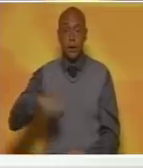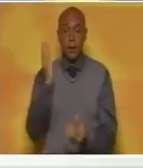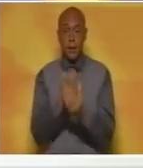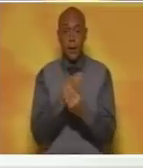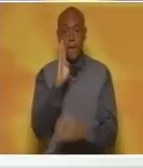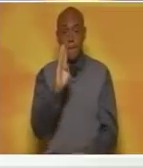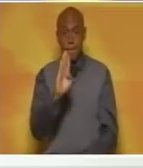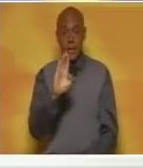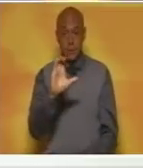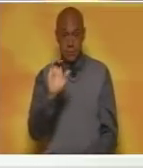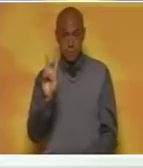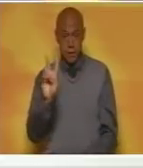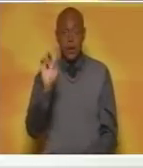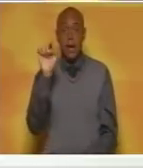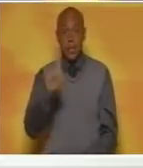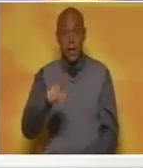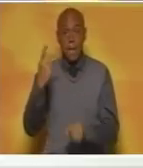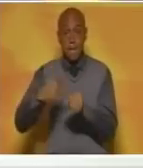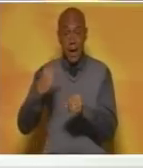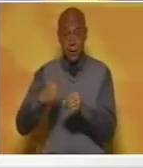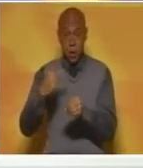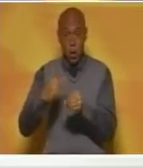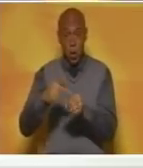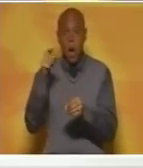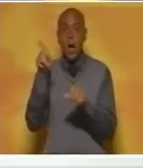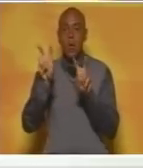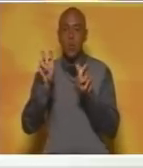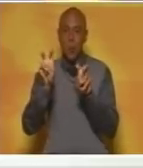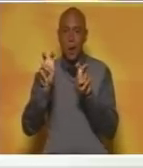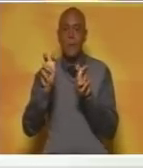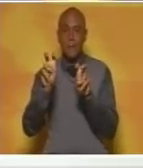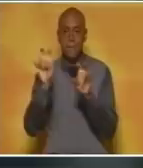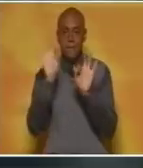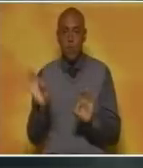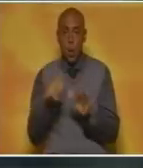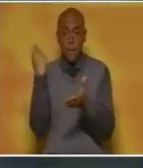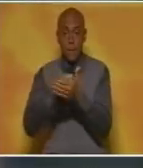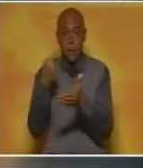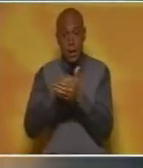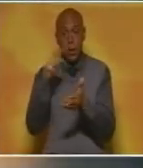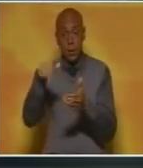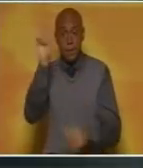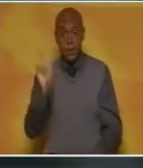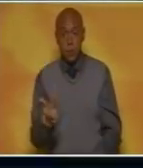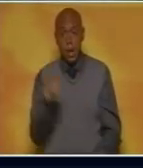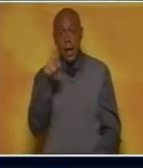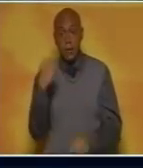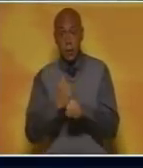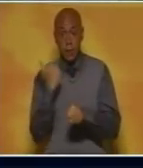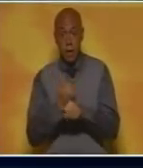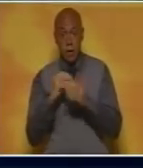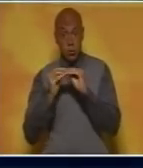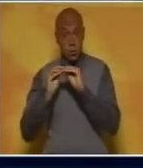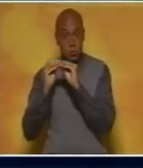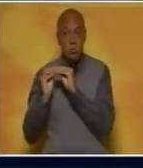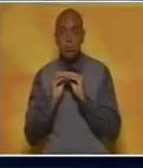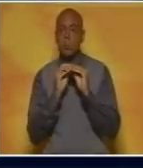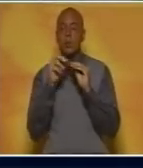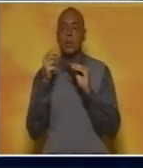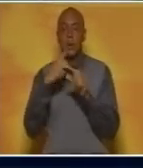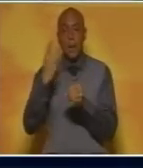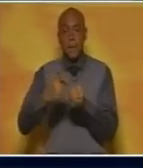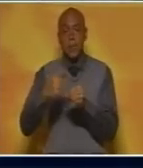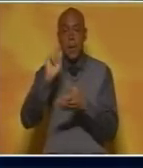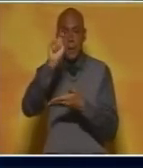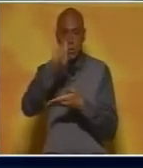Venezuela, José Morales, informó que el Petro será el nuevo medio de pago en Venezuela. Morales indicó que están trabajando para implementar pagos a través del punto